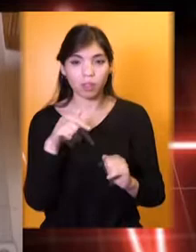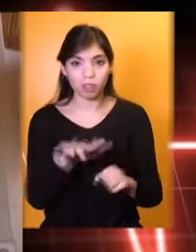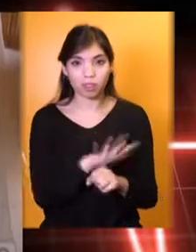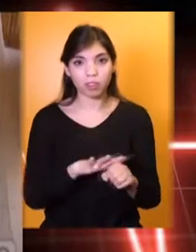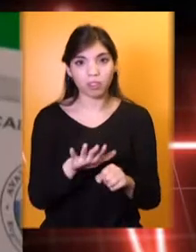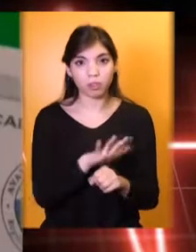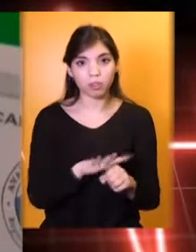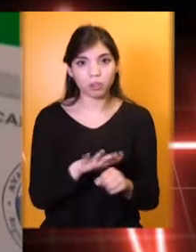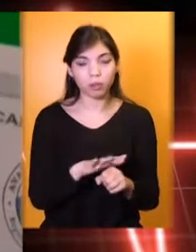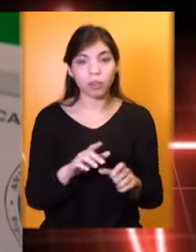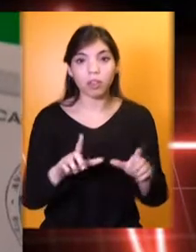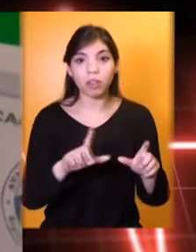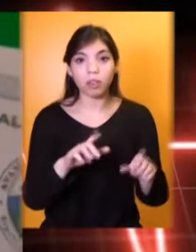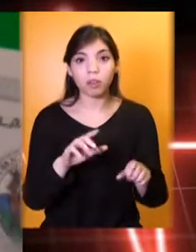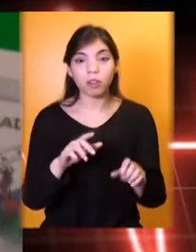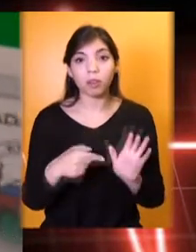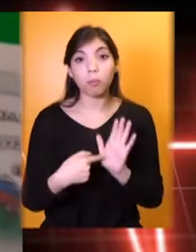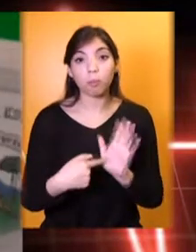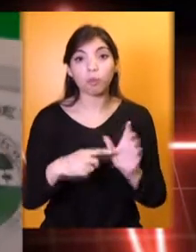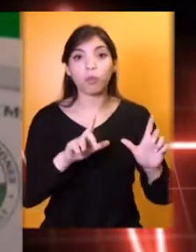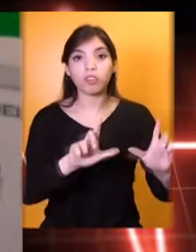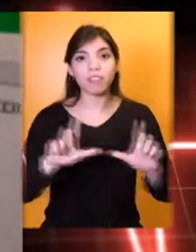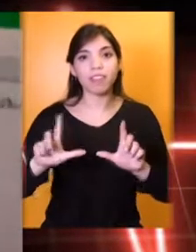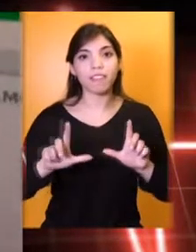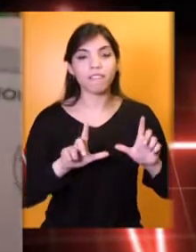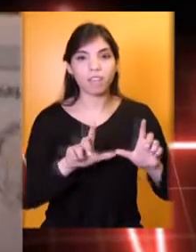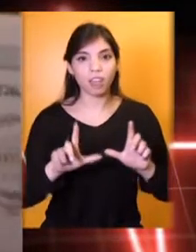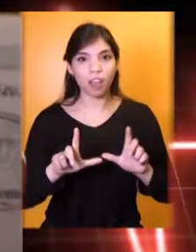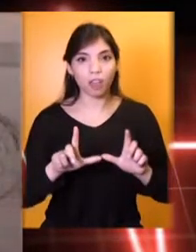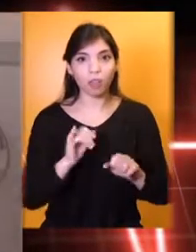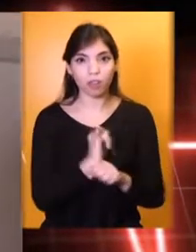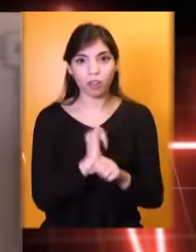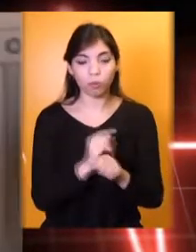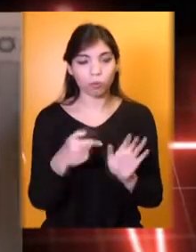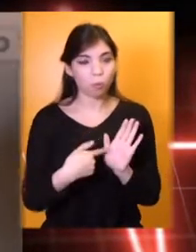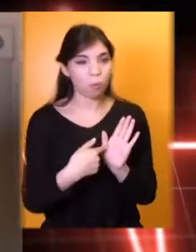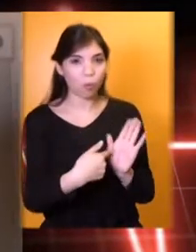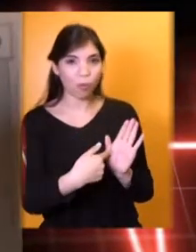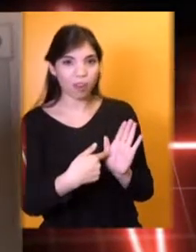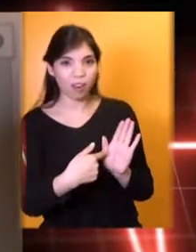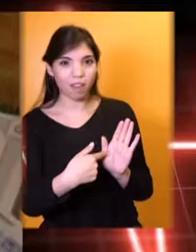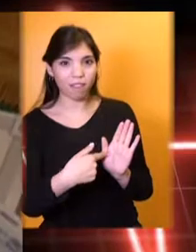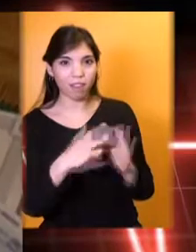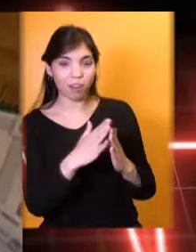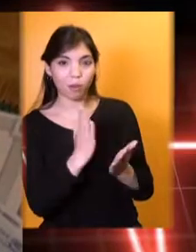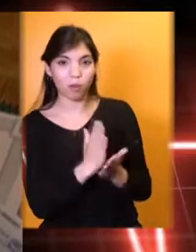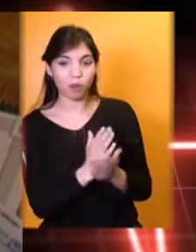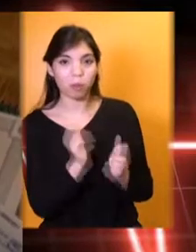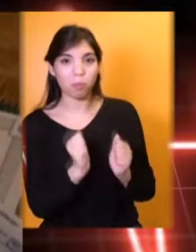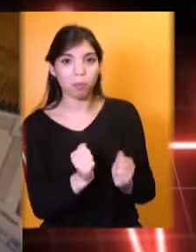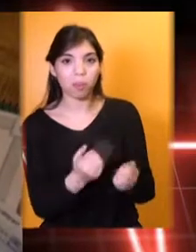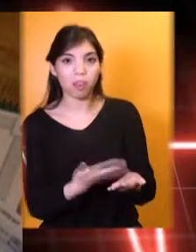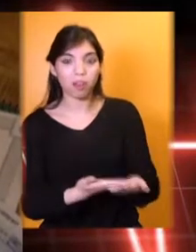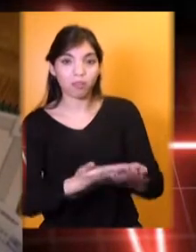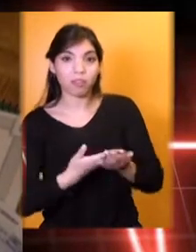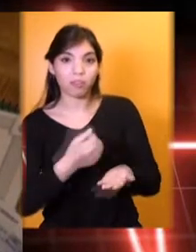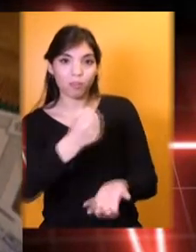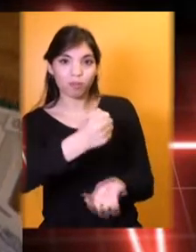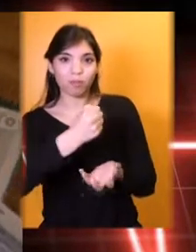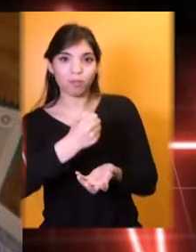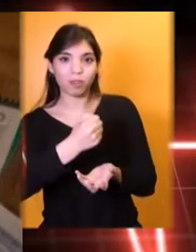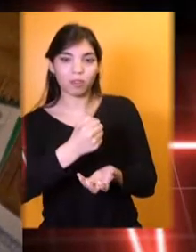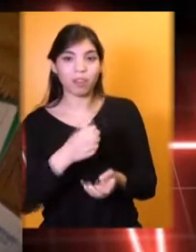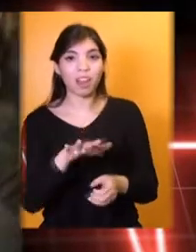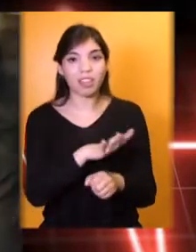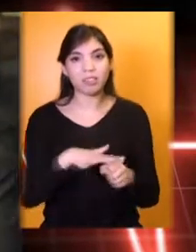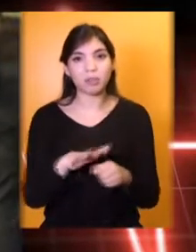recopilar, incluyendo estos certificados y comprobantes que Gutiérrez Basualto hacía entrega a la hora del pago de una cuota de ingreso. La situación